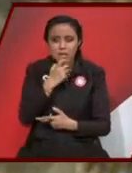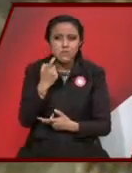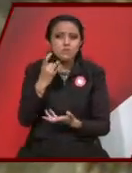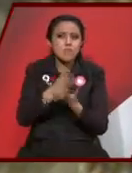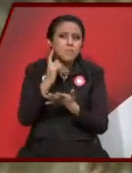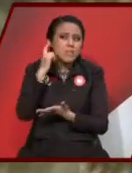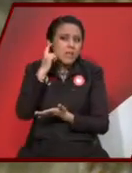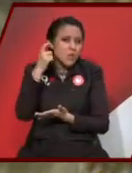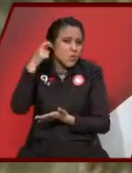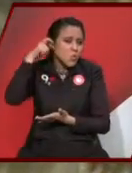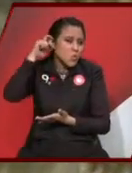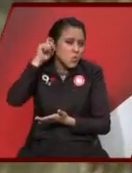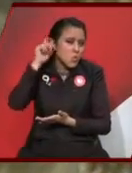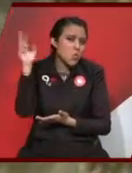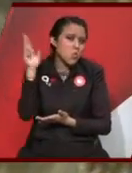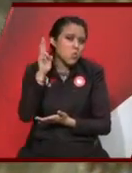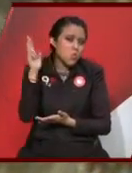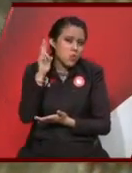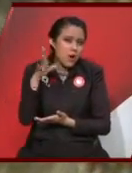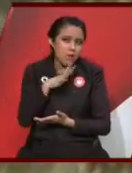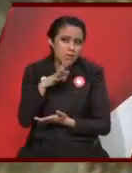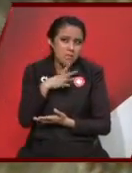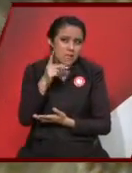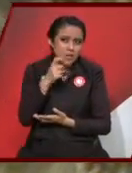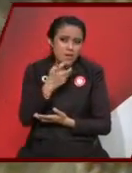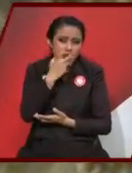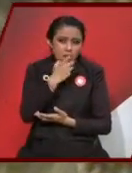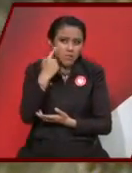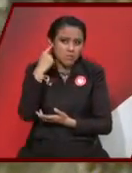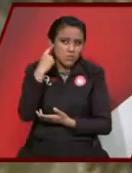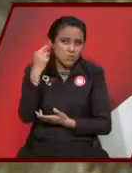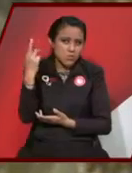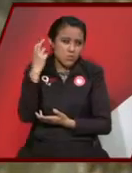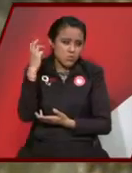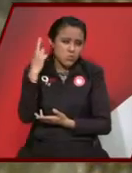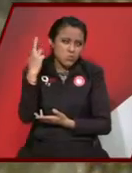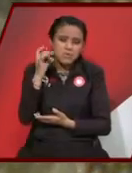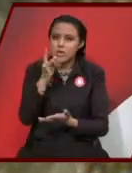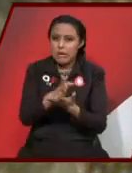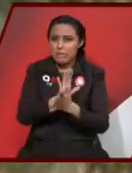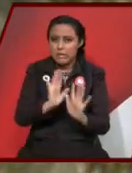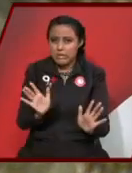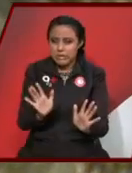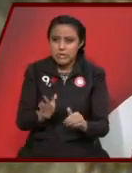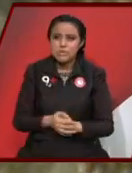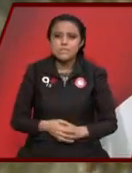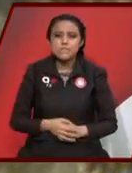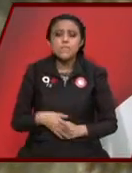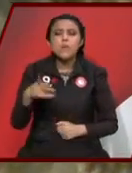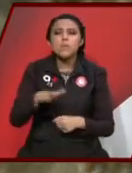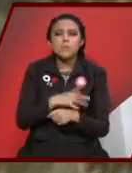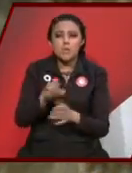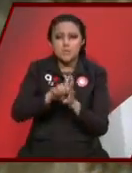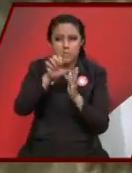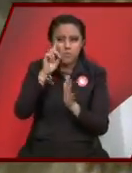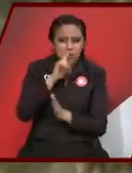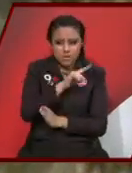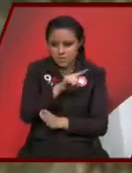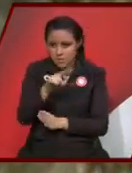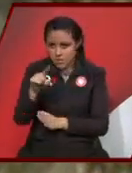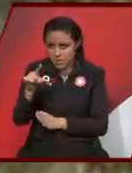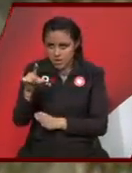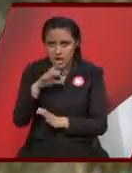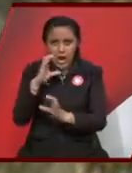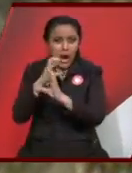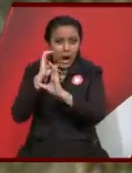escucho como sonido. O sea, oigo, pero no escucho, ¿me explico? O sea, por ejemplo, escucho pasando